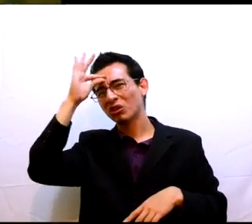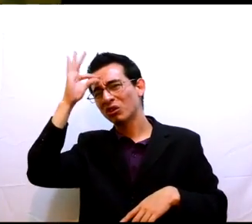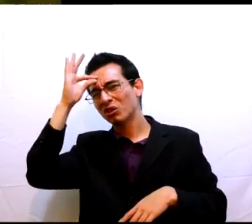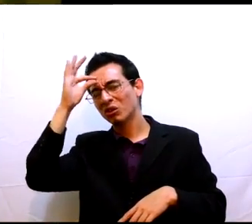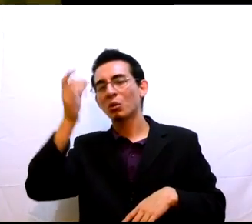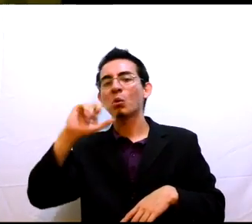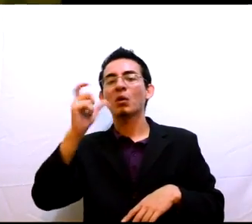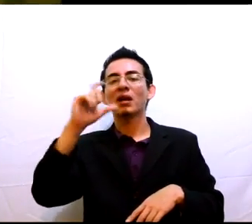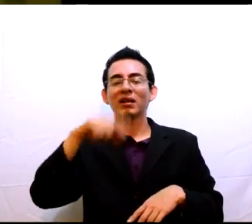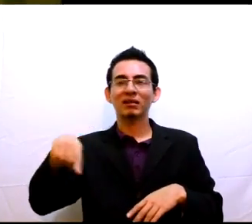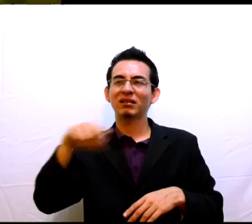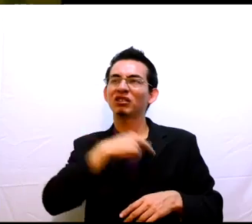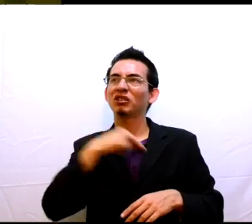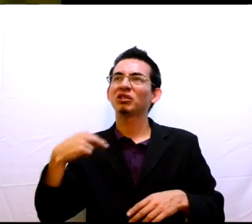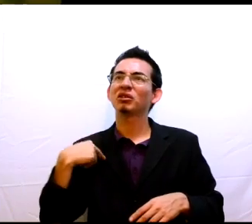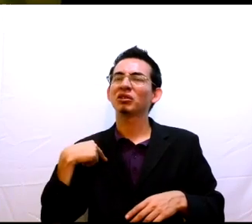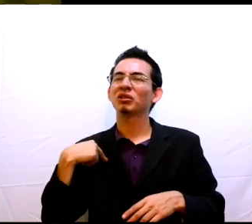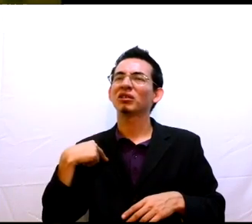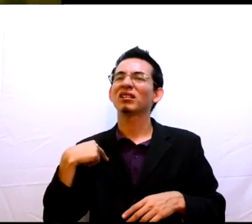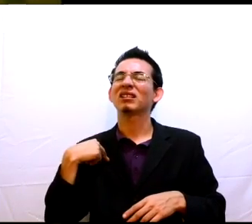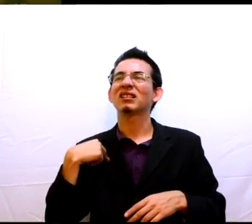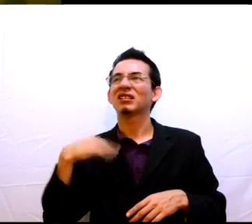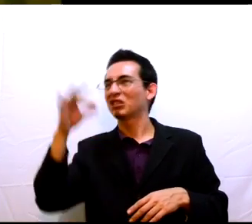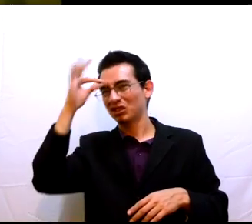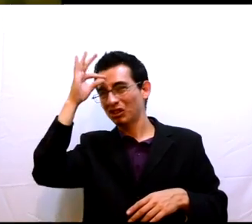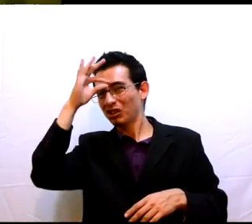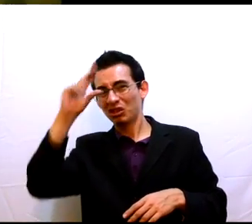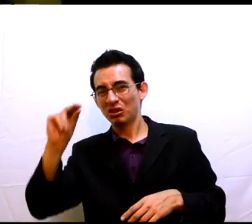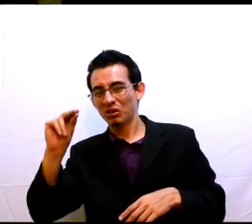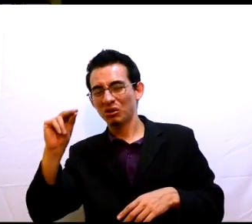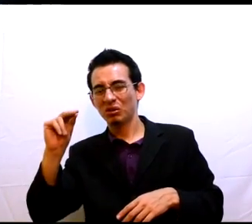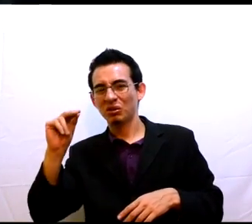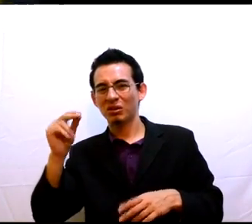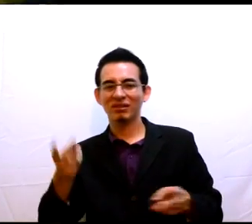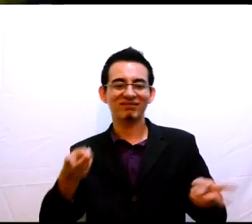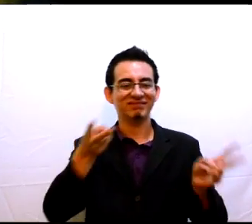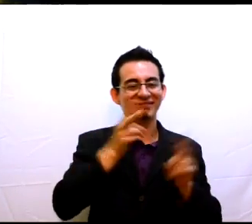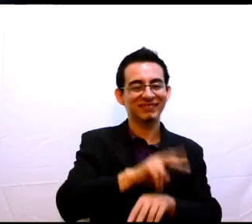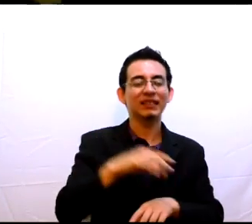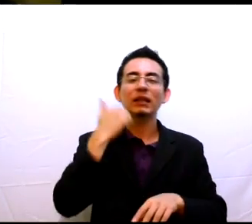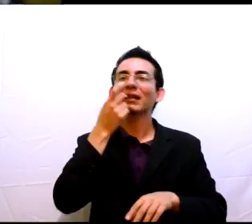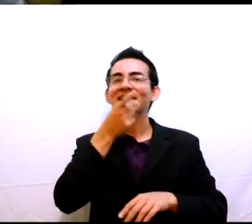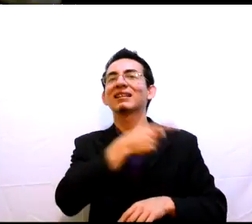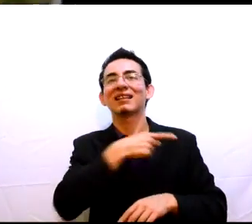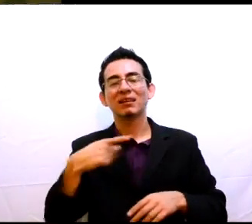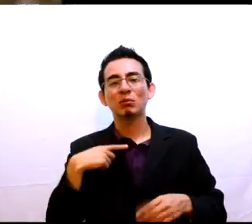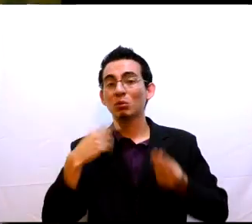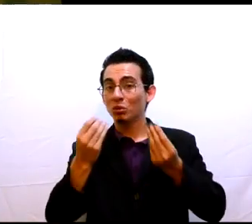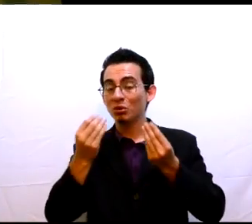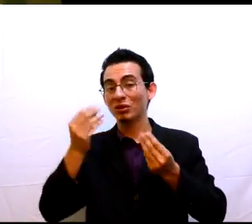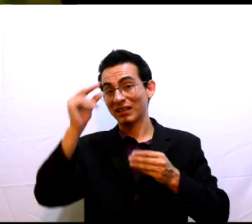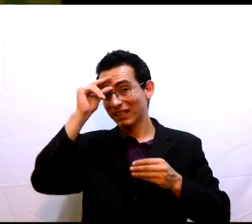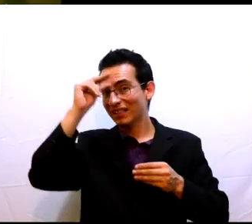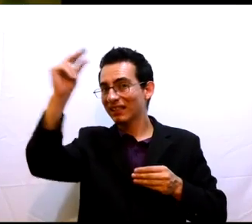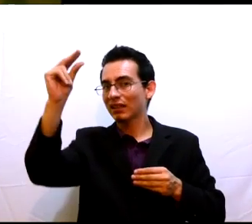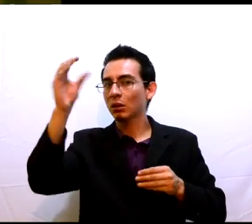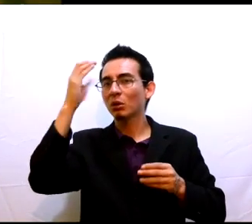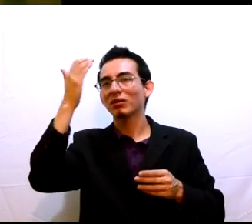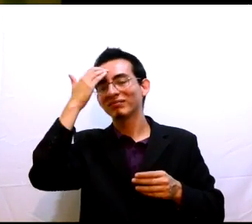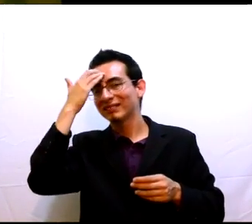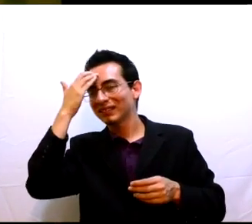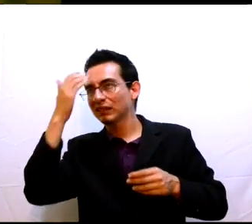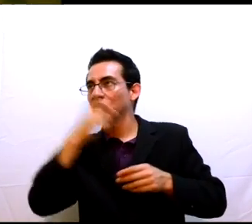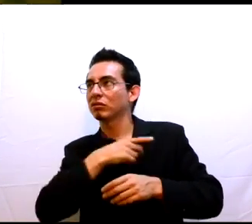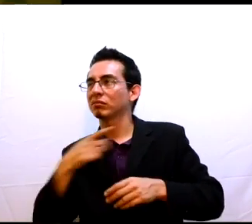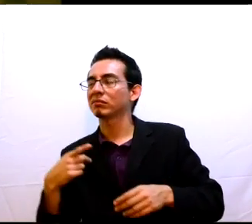de imprudente prudente y que estaba alabando el amor de aquel mayordomo infiel la